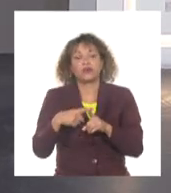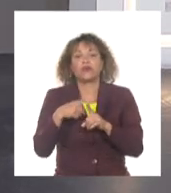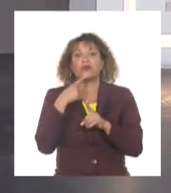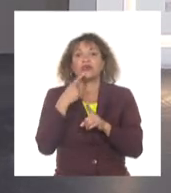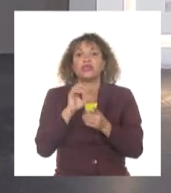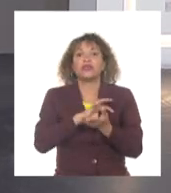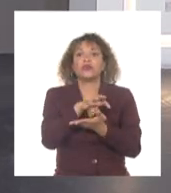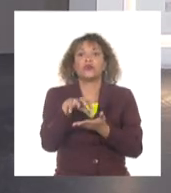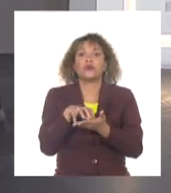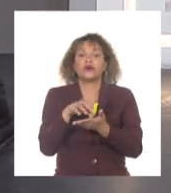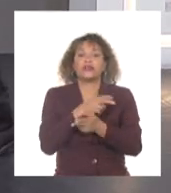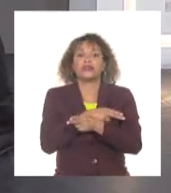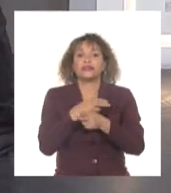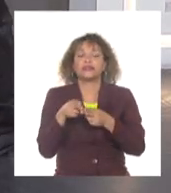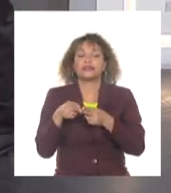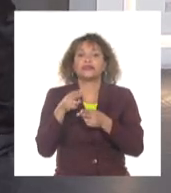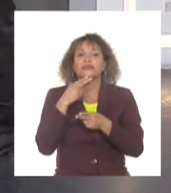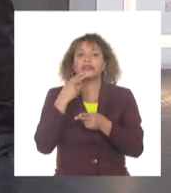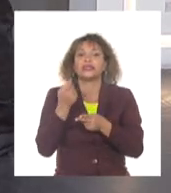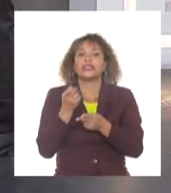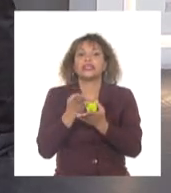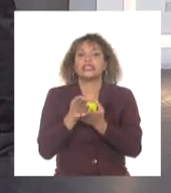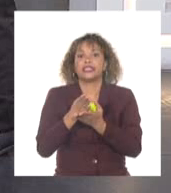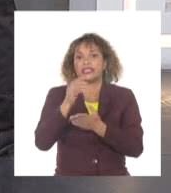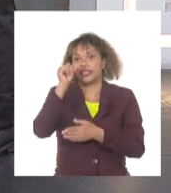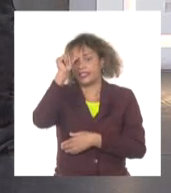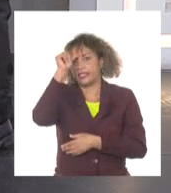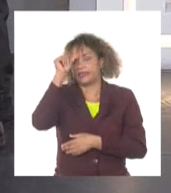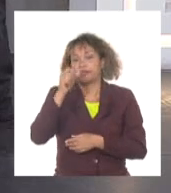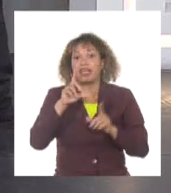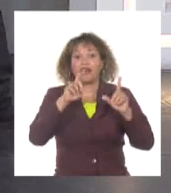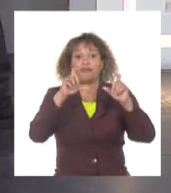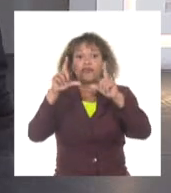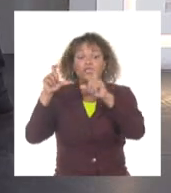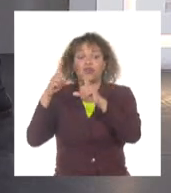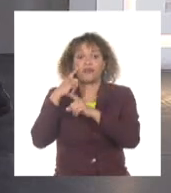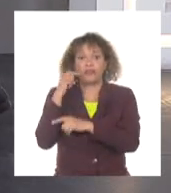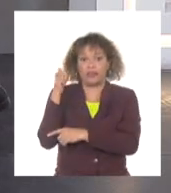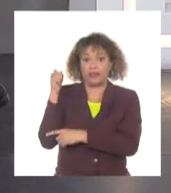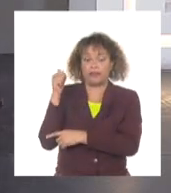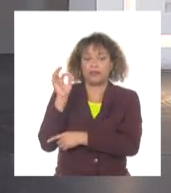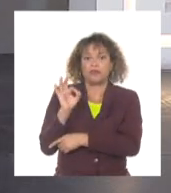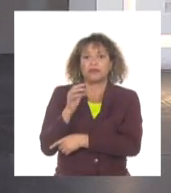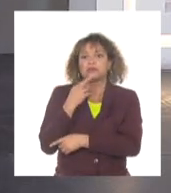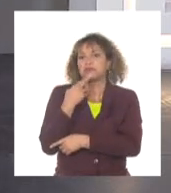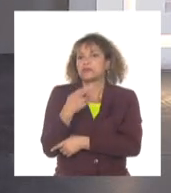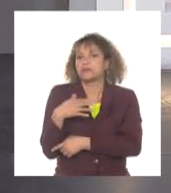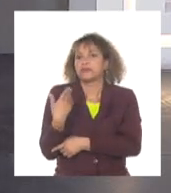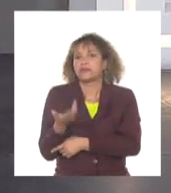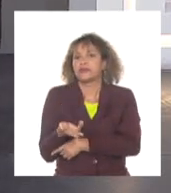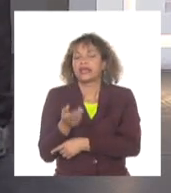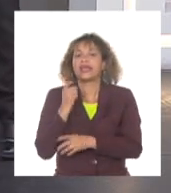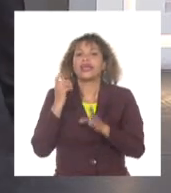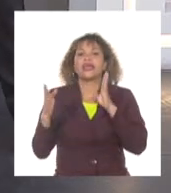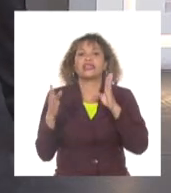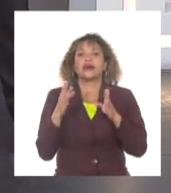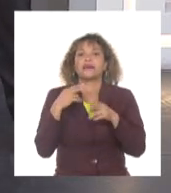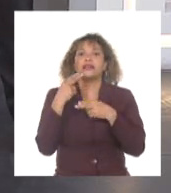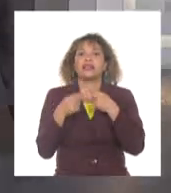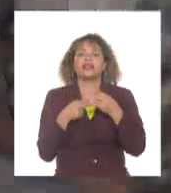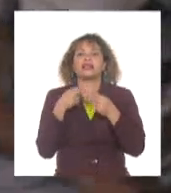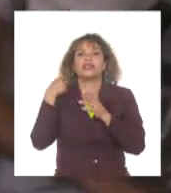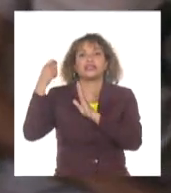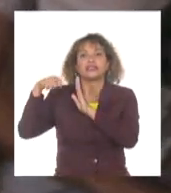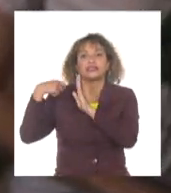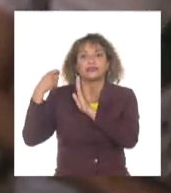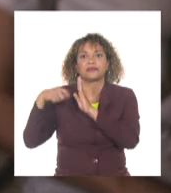entre muchos otros amigos. Estas fotografías que les muestro aquí a mis espaldas responden precisamente a la etapa de realización de la serie